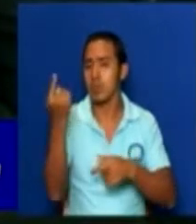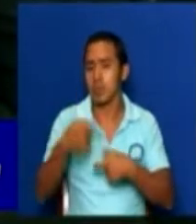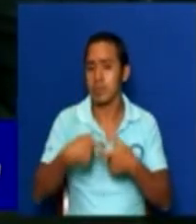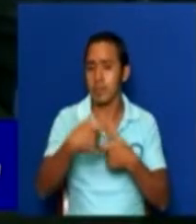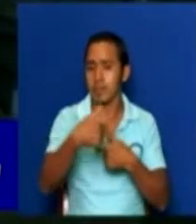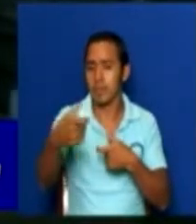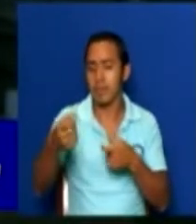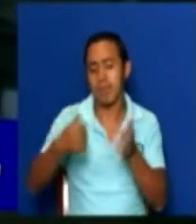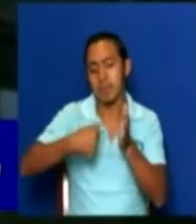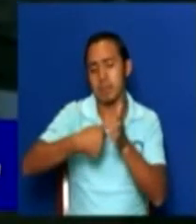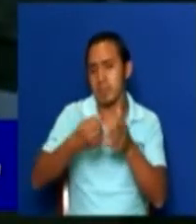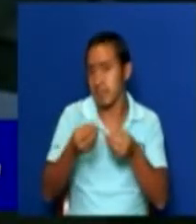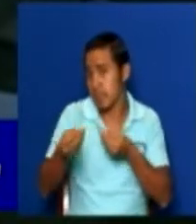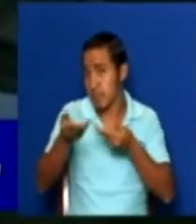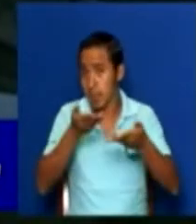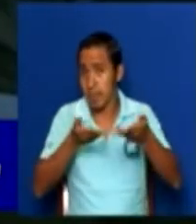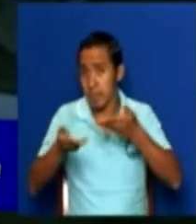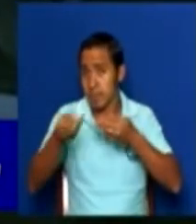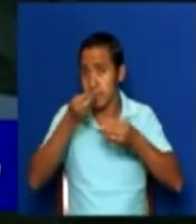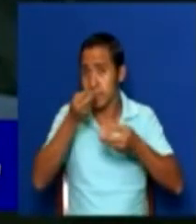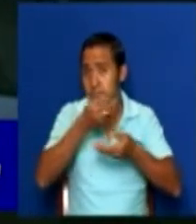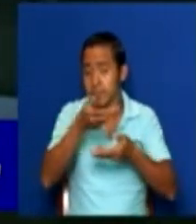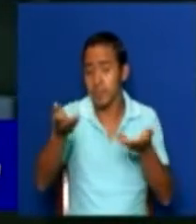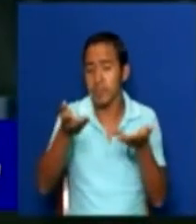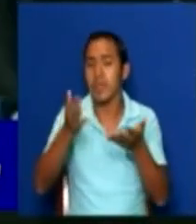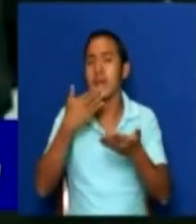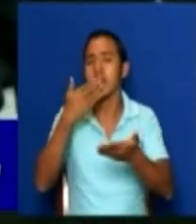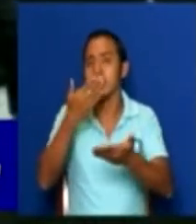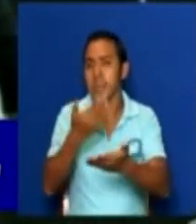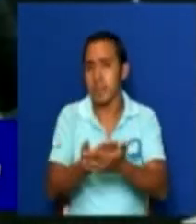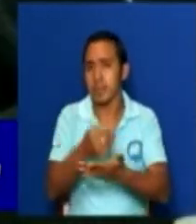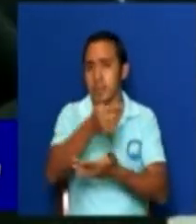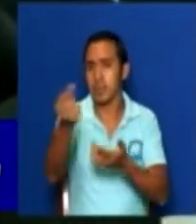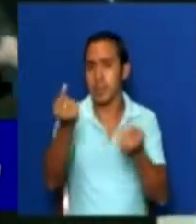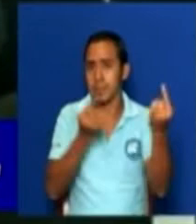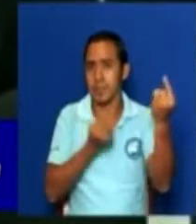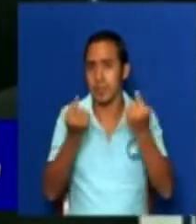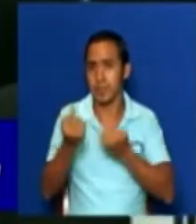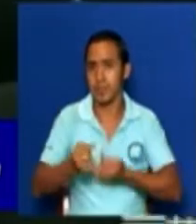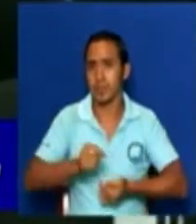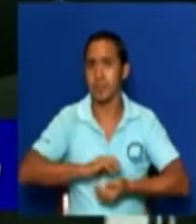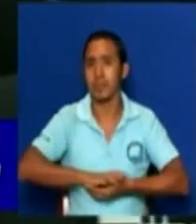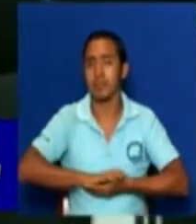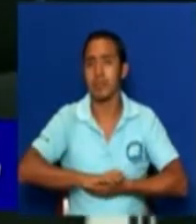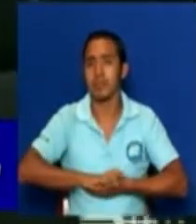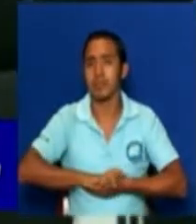a un pequeño refrigerio y agradecemos nuevamente su presencia.